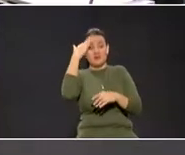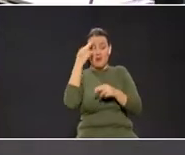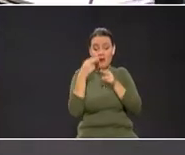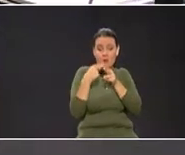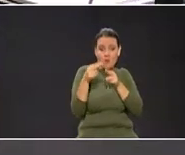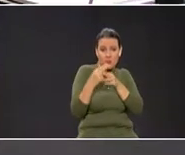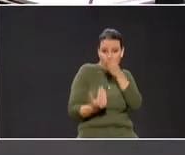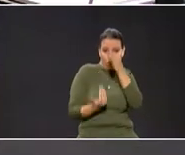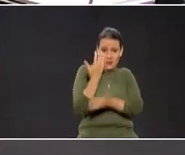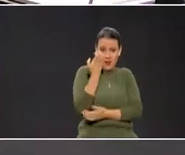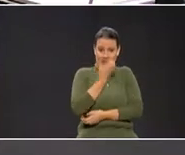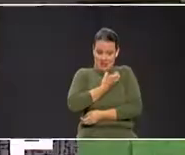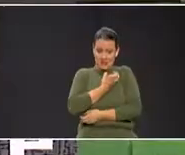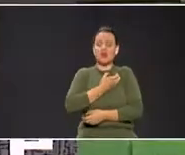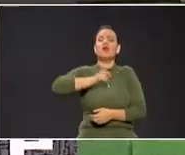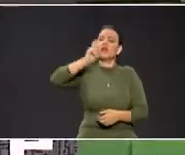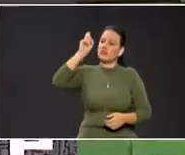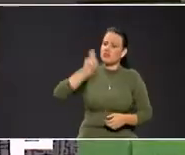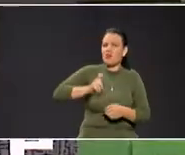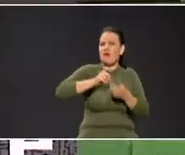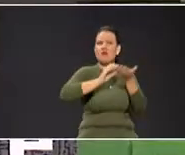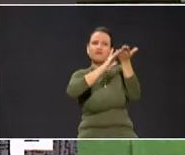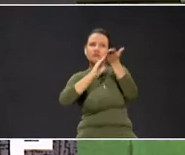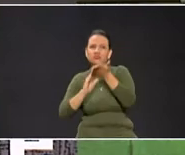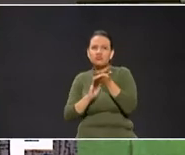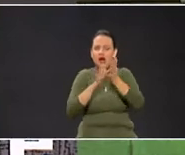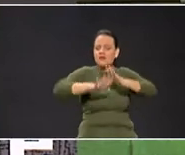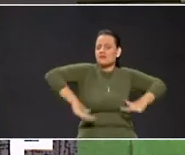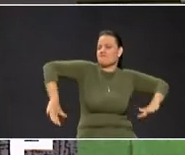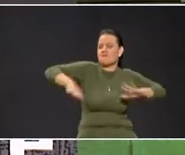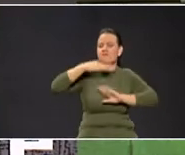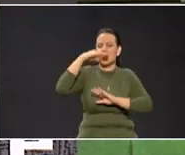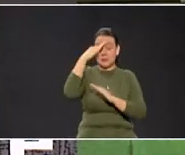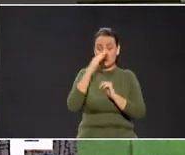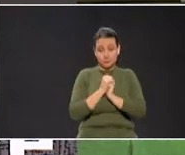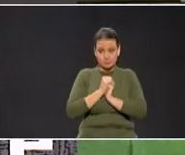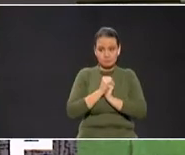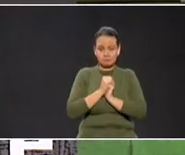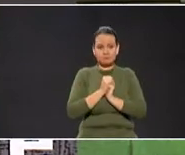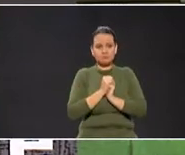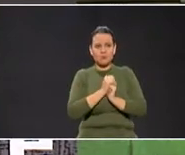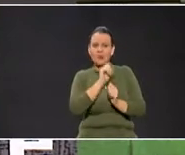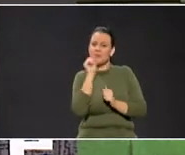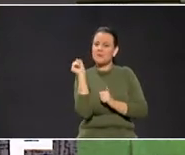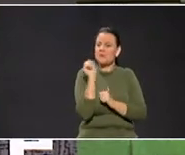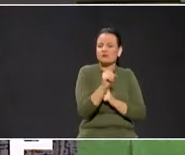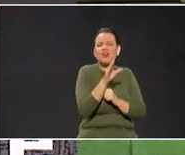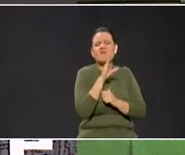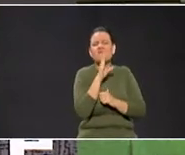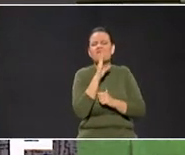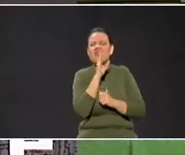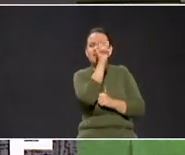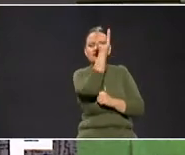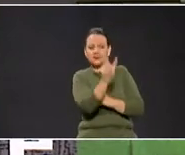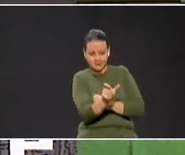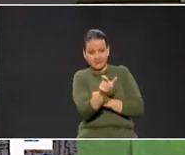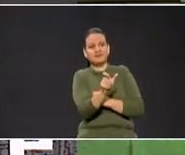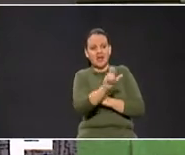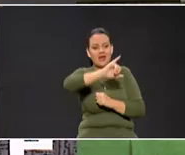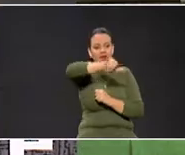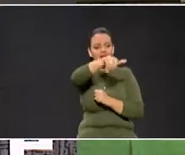corresponde asumir esta renovación la respuesta la primera respuesta a la inicial el candidato